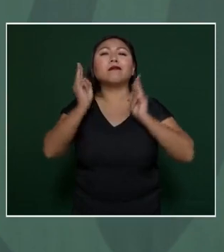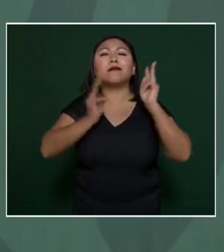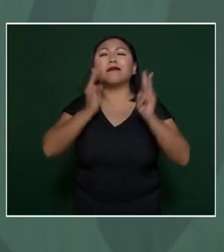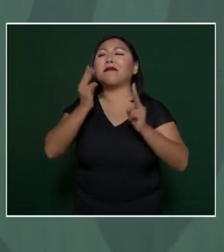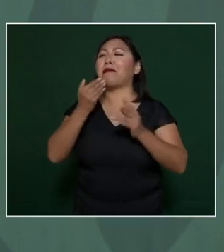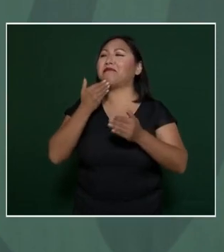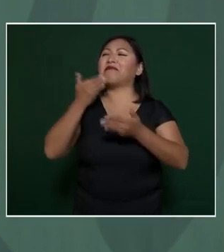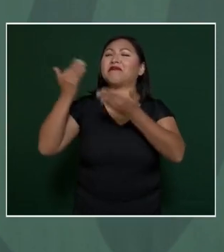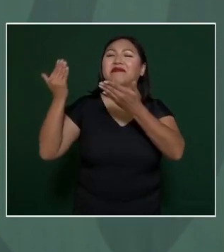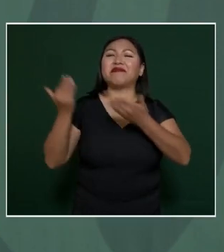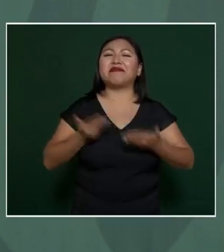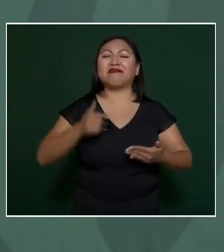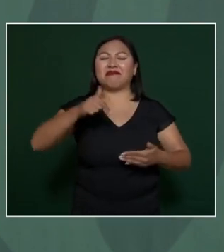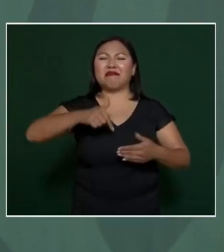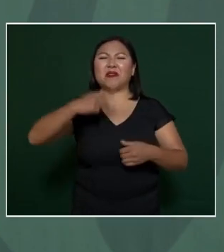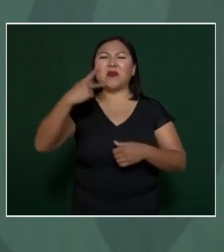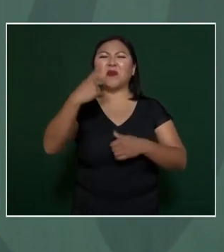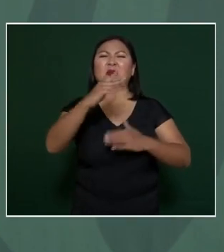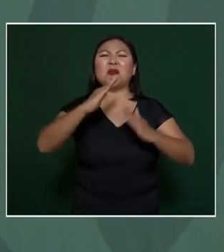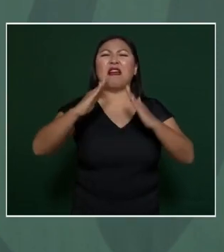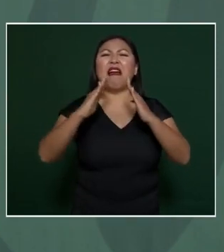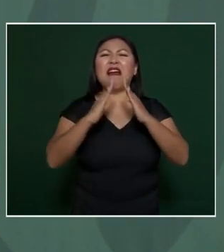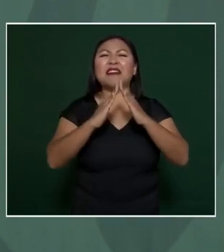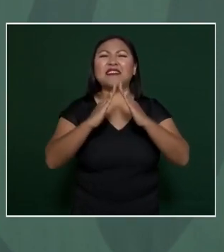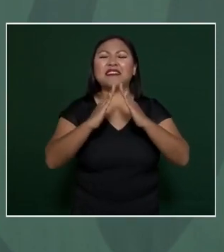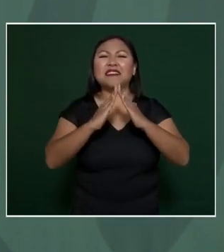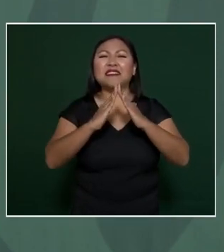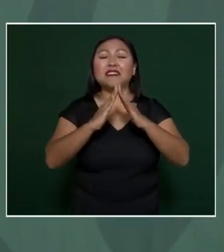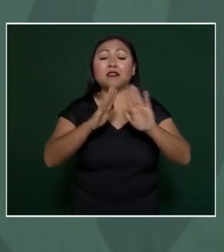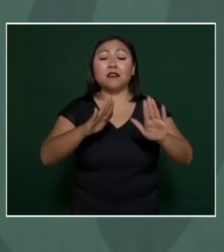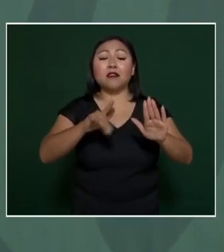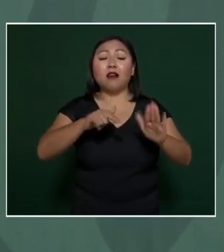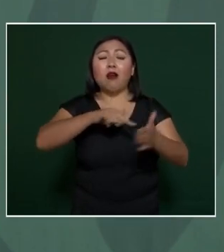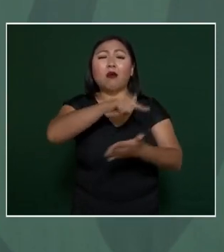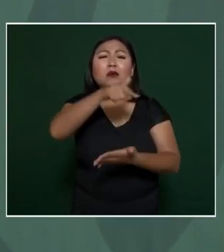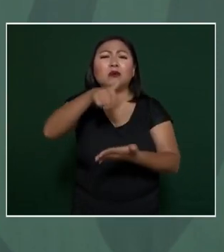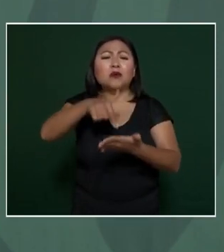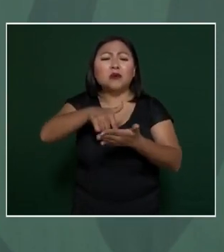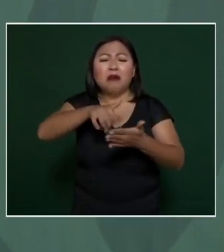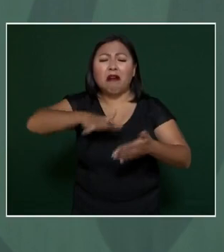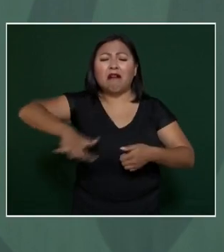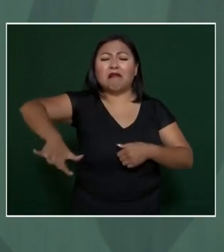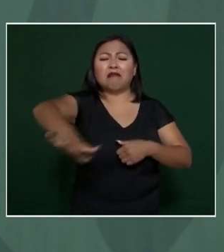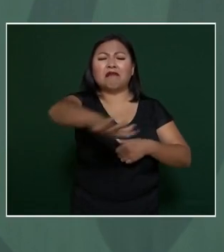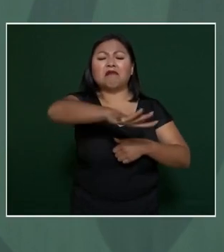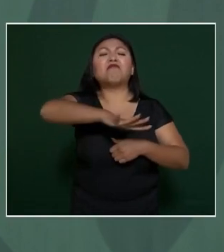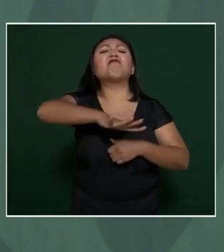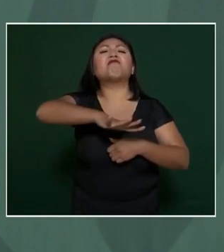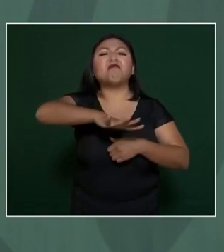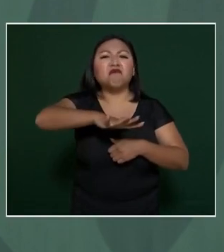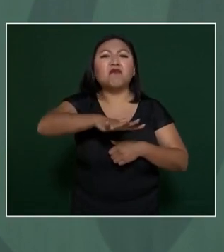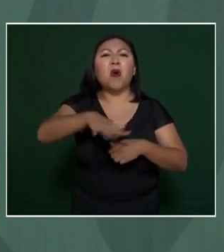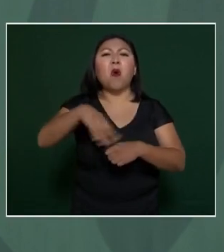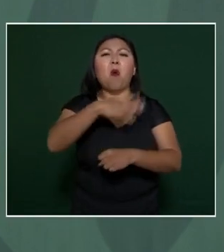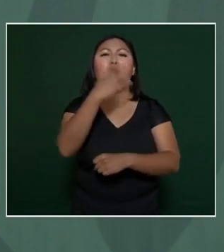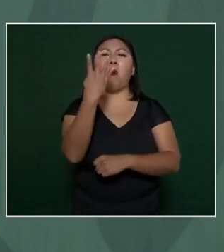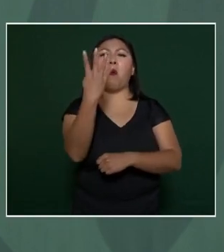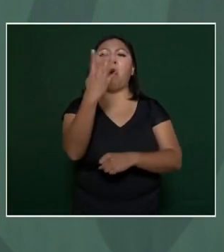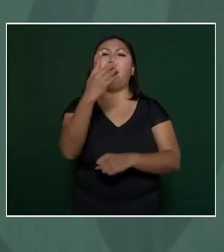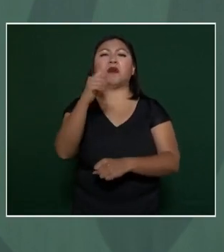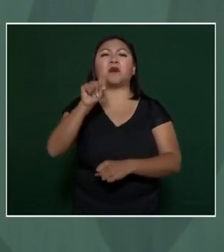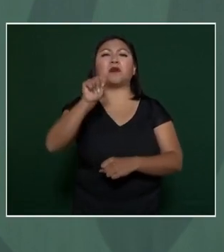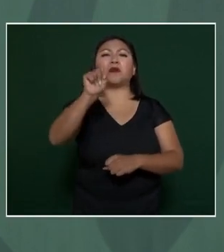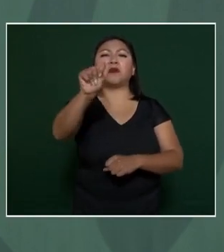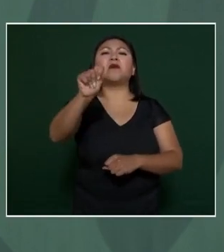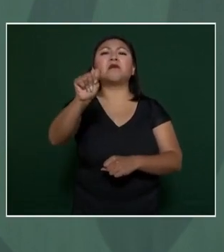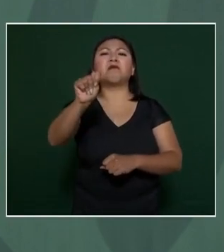presidente a esta su casa el lugar que se ha transformado en el más fiel bastión de la cuarta transformación de todo el